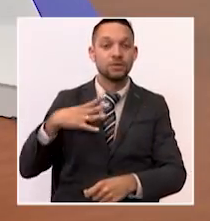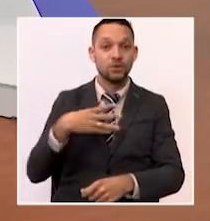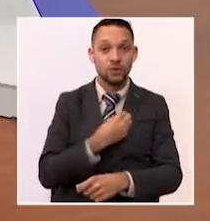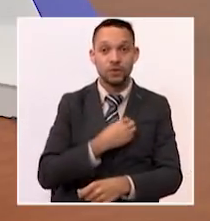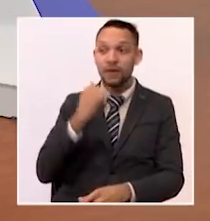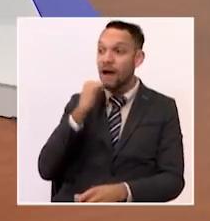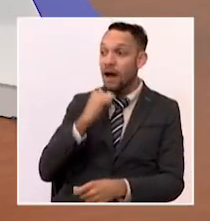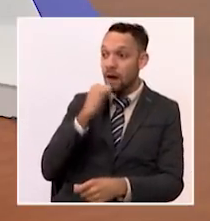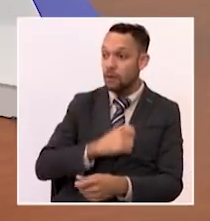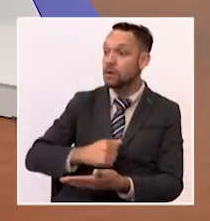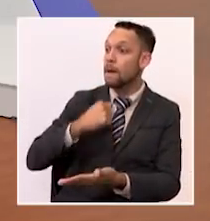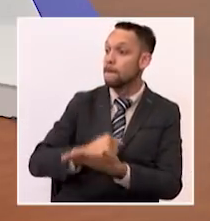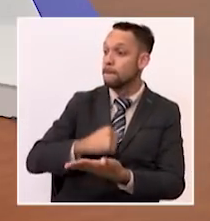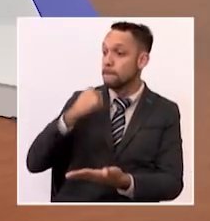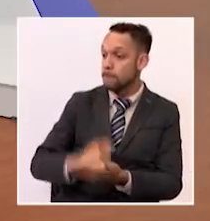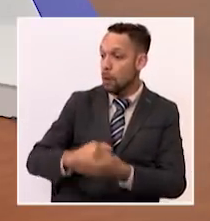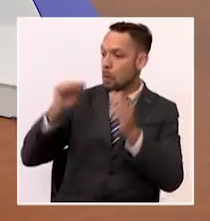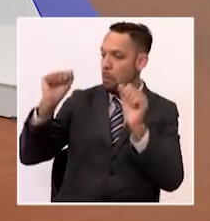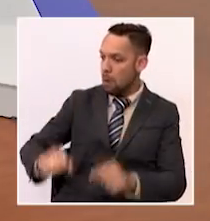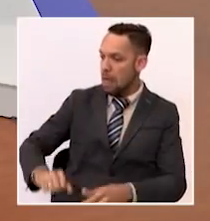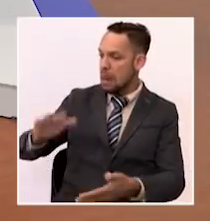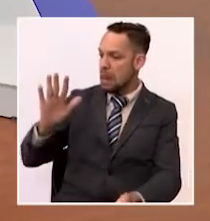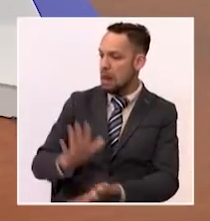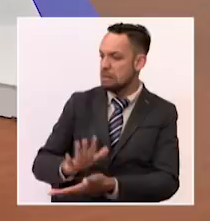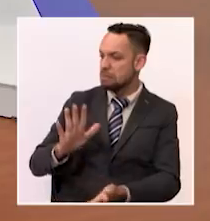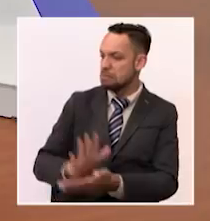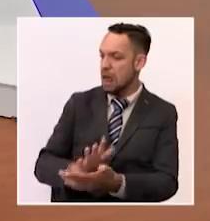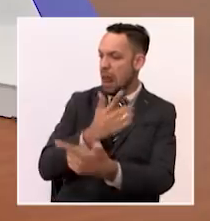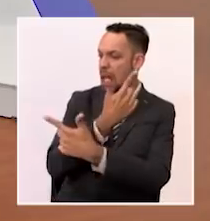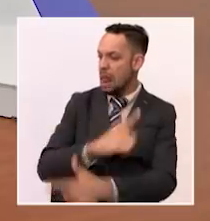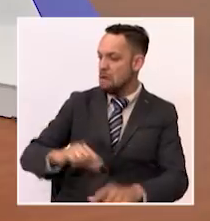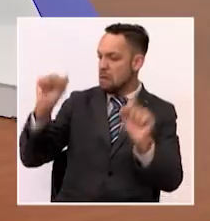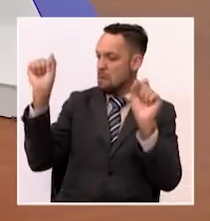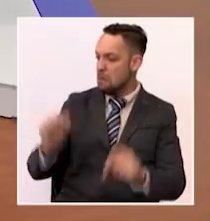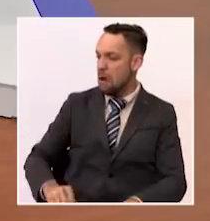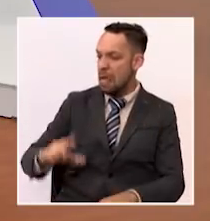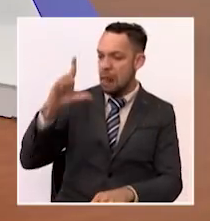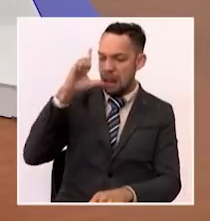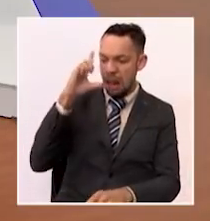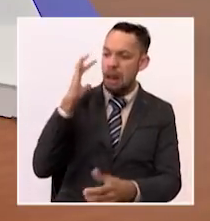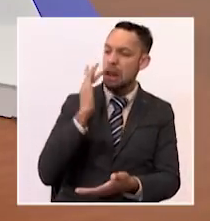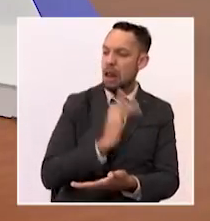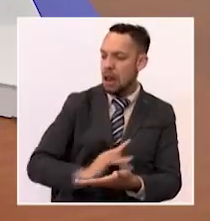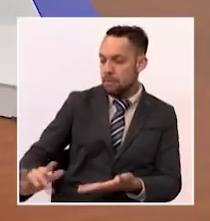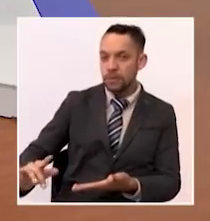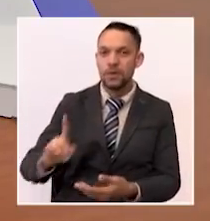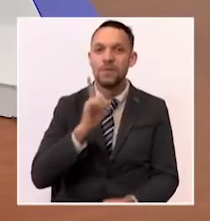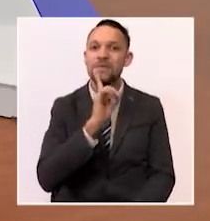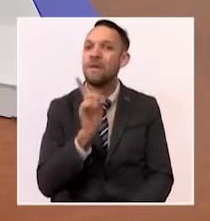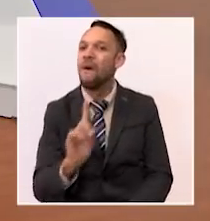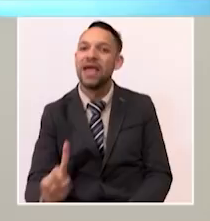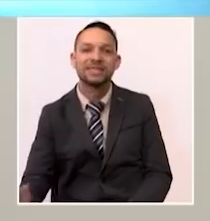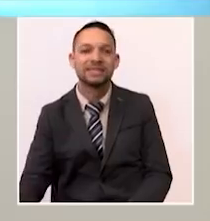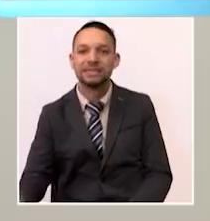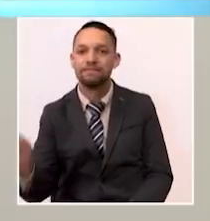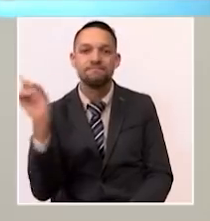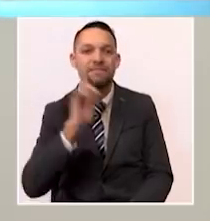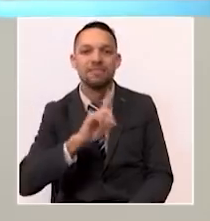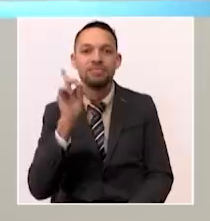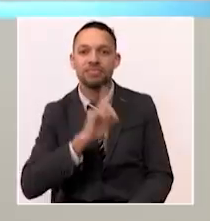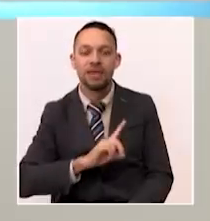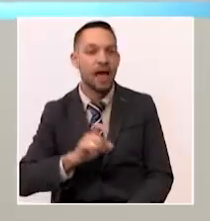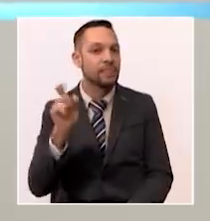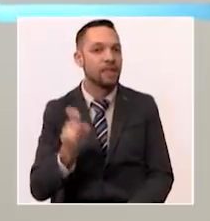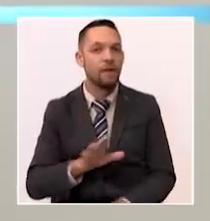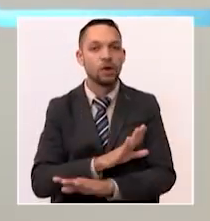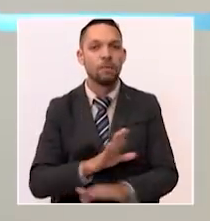uno nunca debe utilizar un jabón para lavar la zona genital. La zona genital solo debe lavarse con abundante agua, secarse